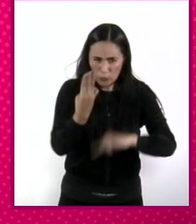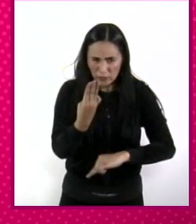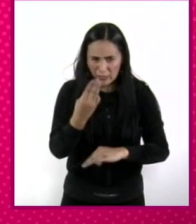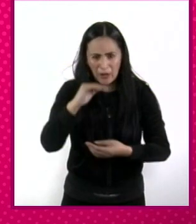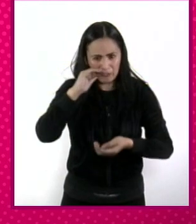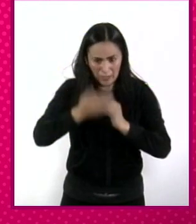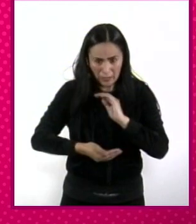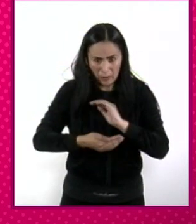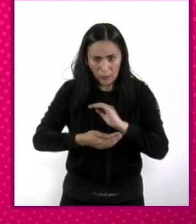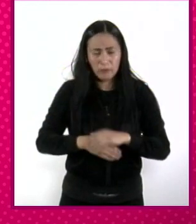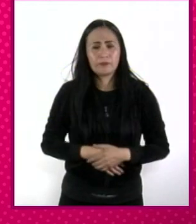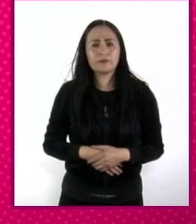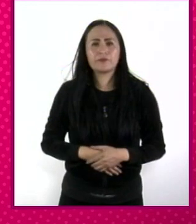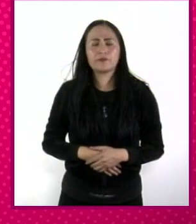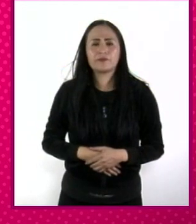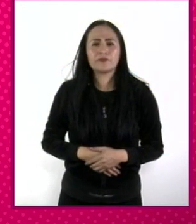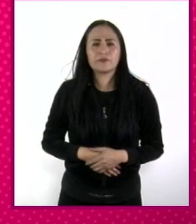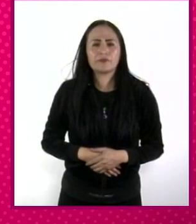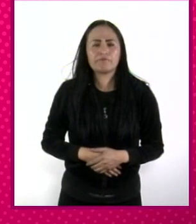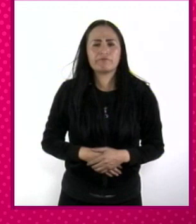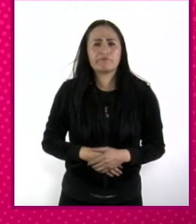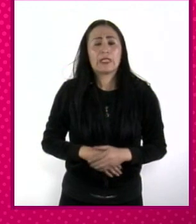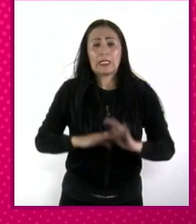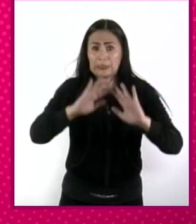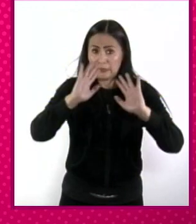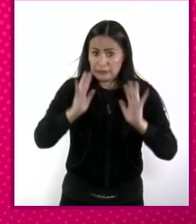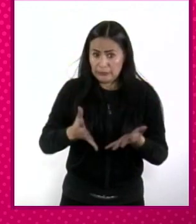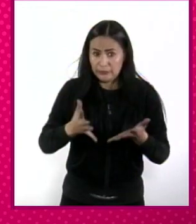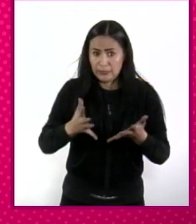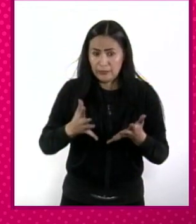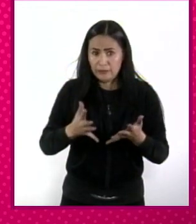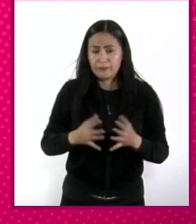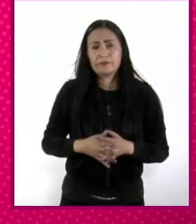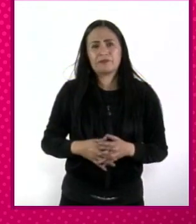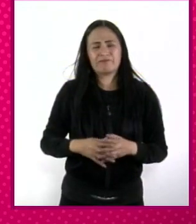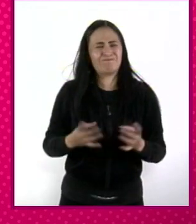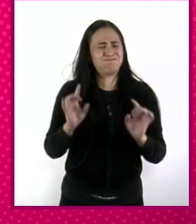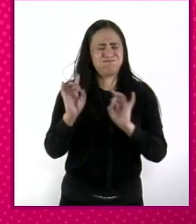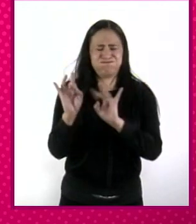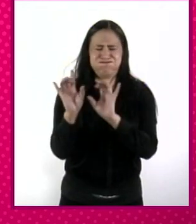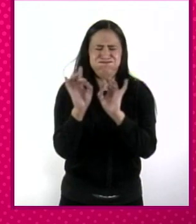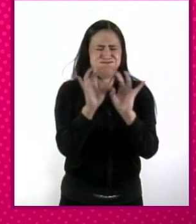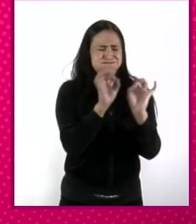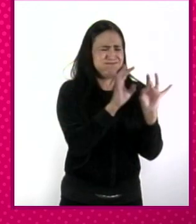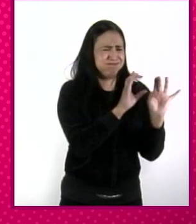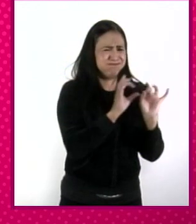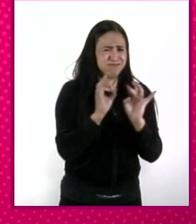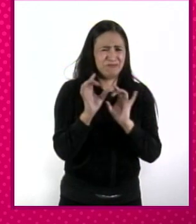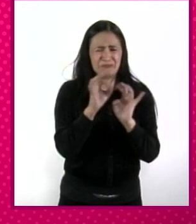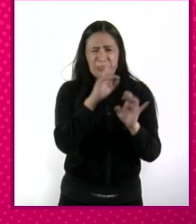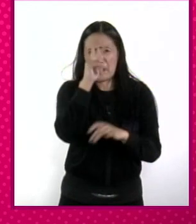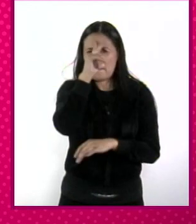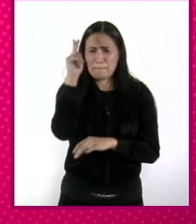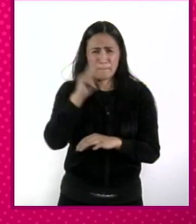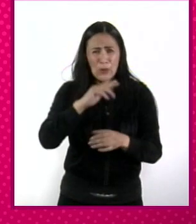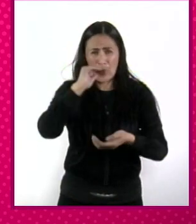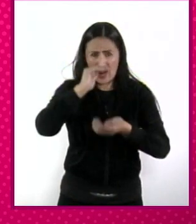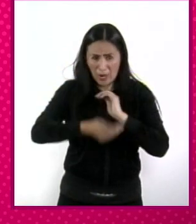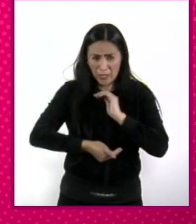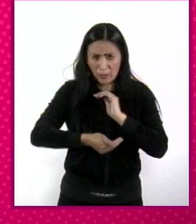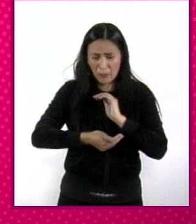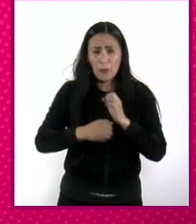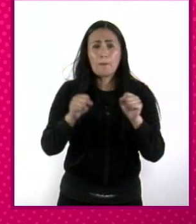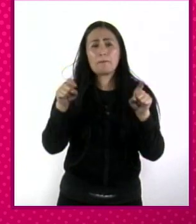aquel entonces, una vez finalizada la catástrofe y una vez que